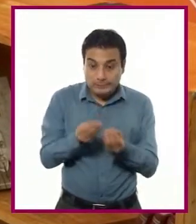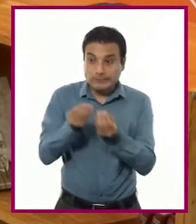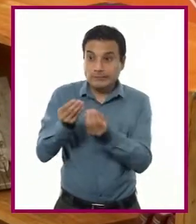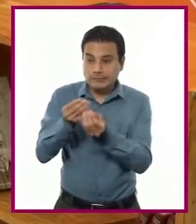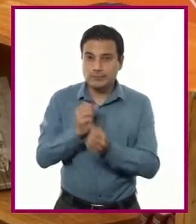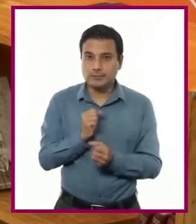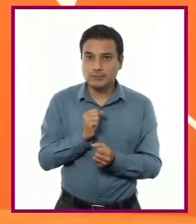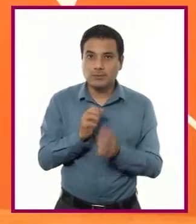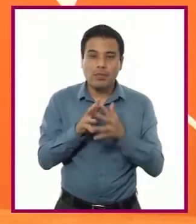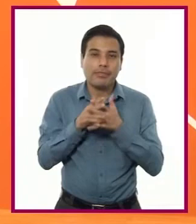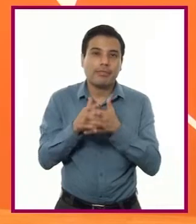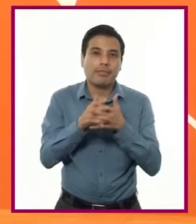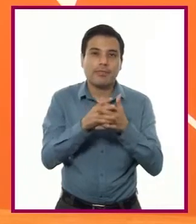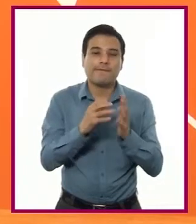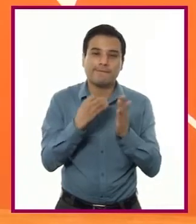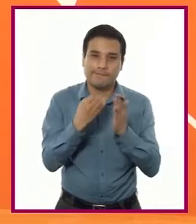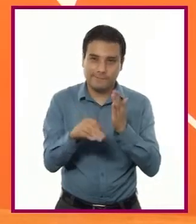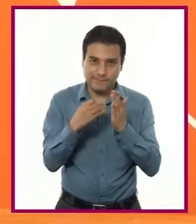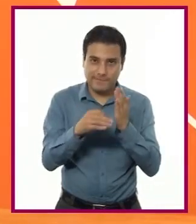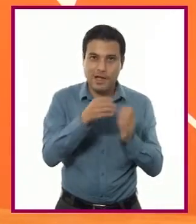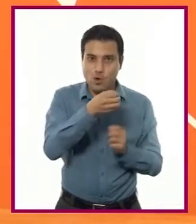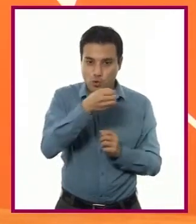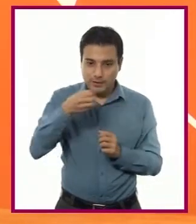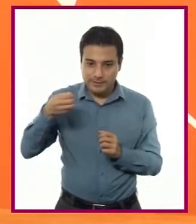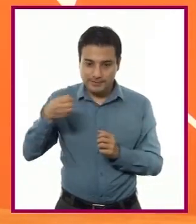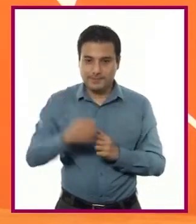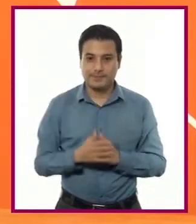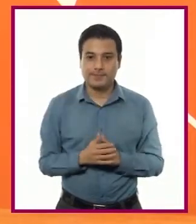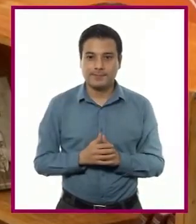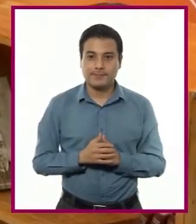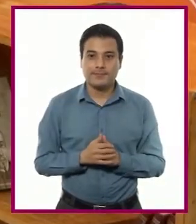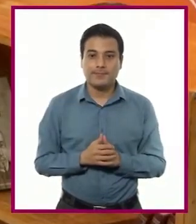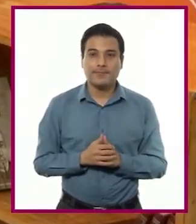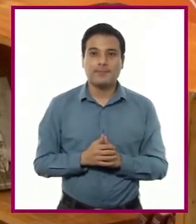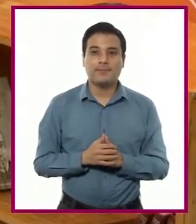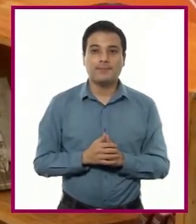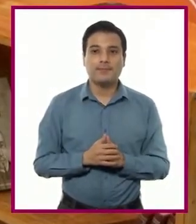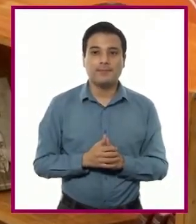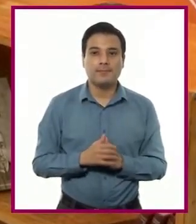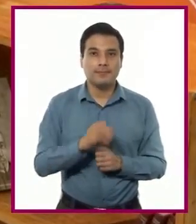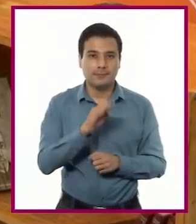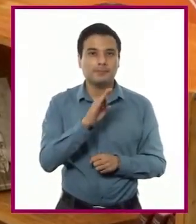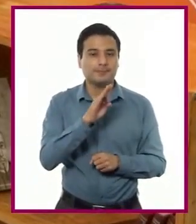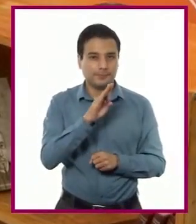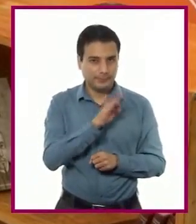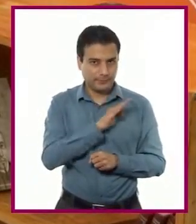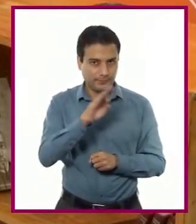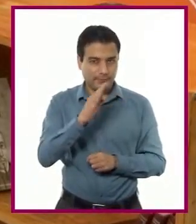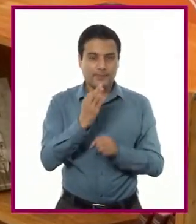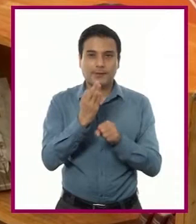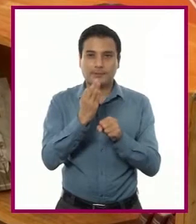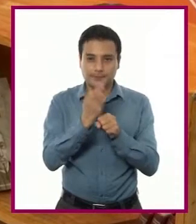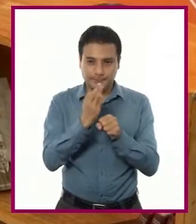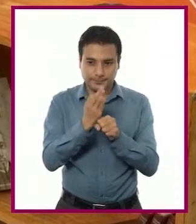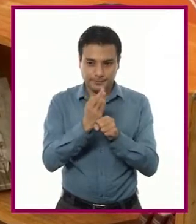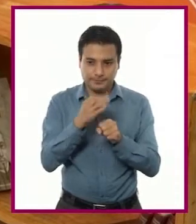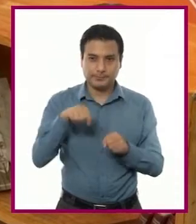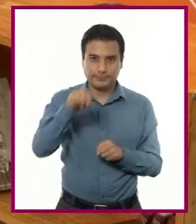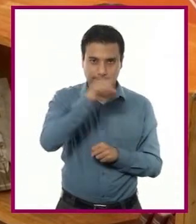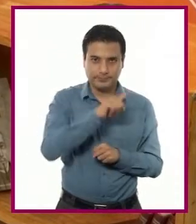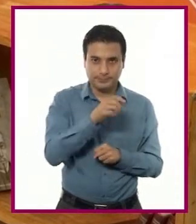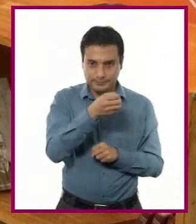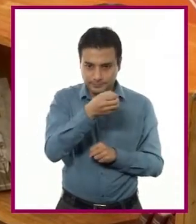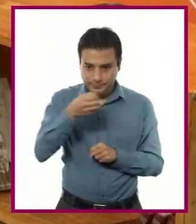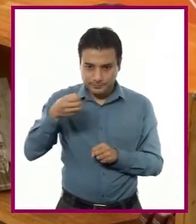empezar y no me dio tiempo de acomodarlas. Pero podemos de una forma sencilla organizar la información para que sea